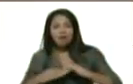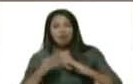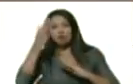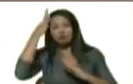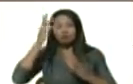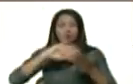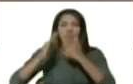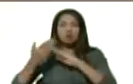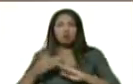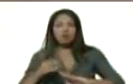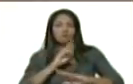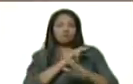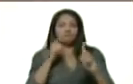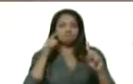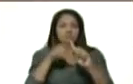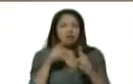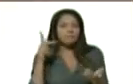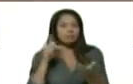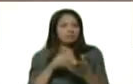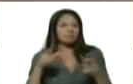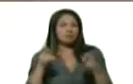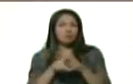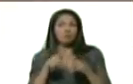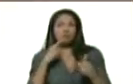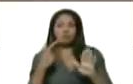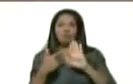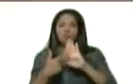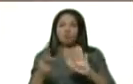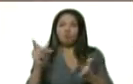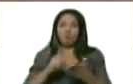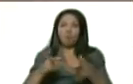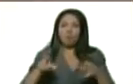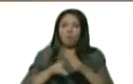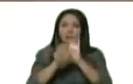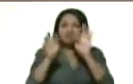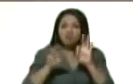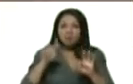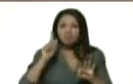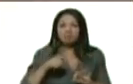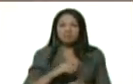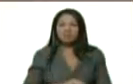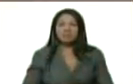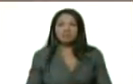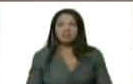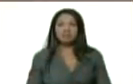comunales, la democracia directa, participativa, protagónica.